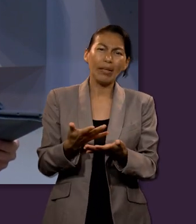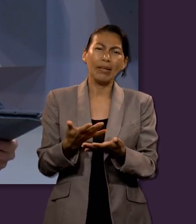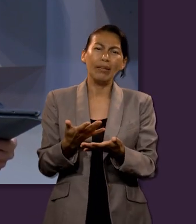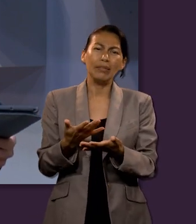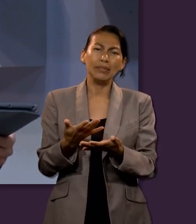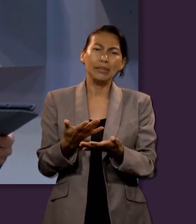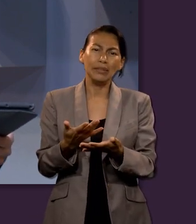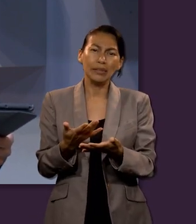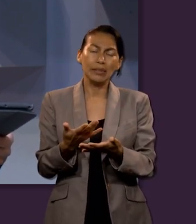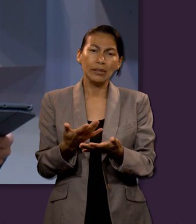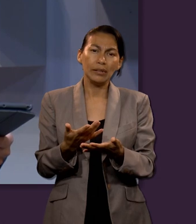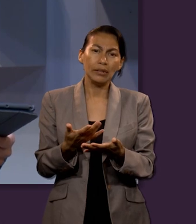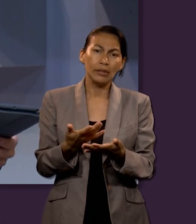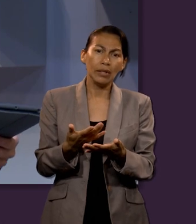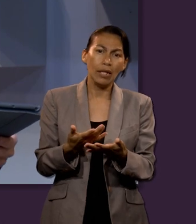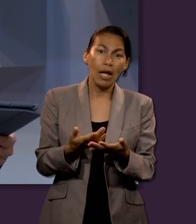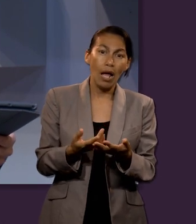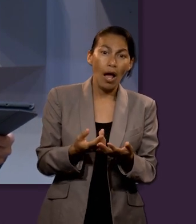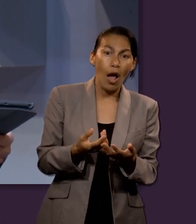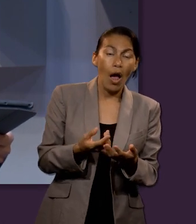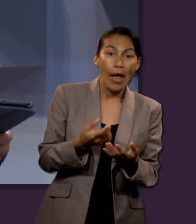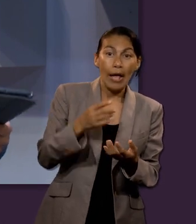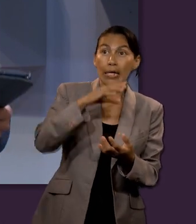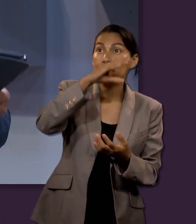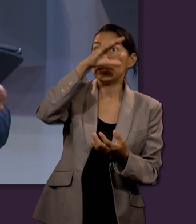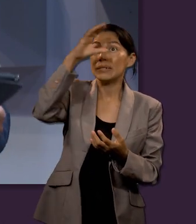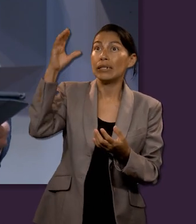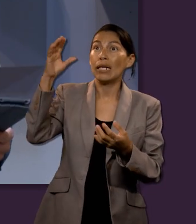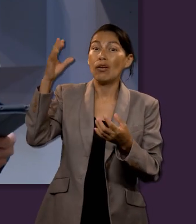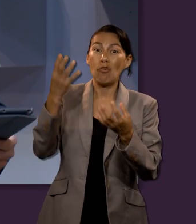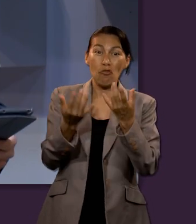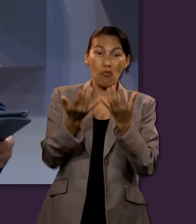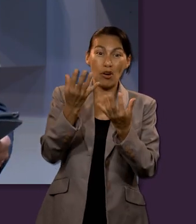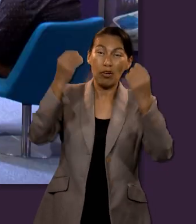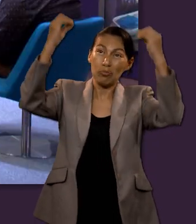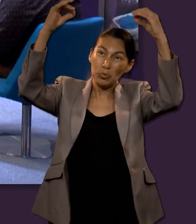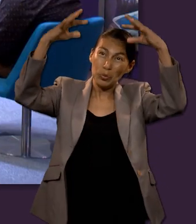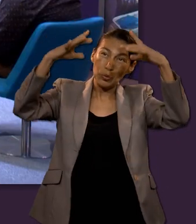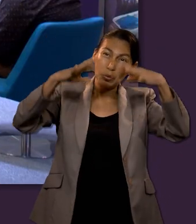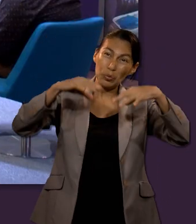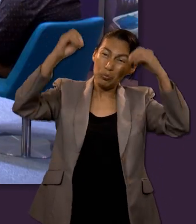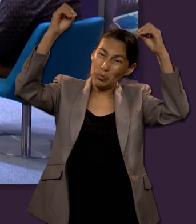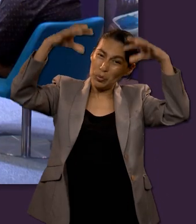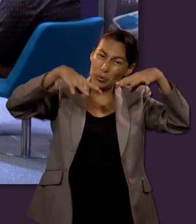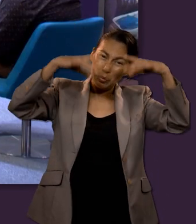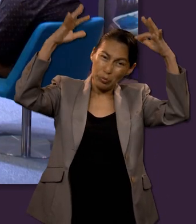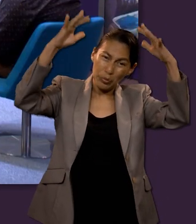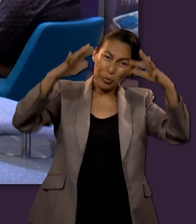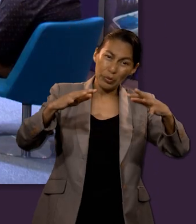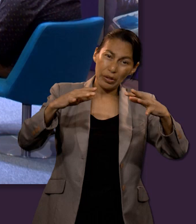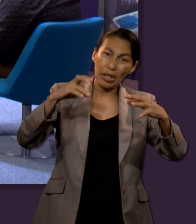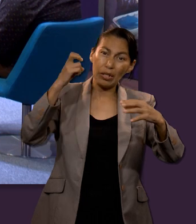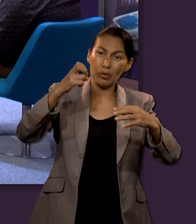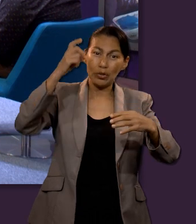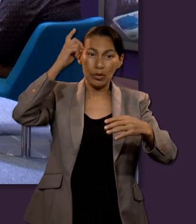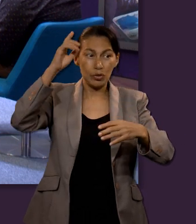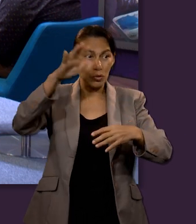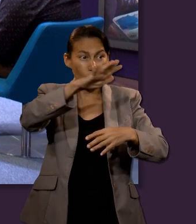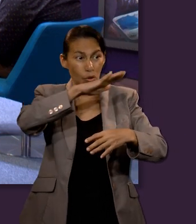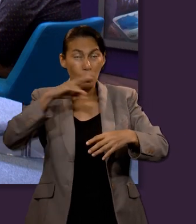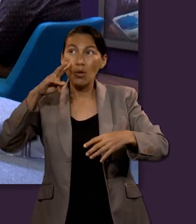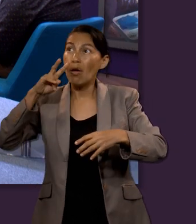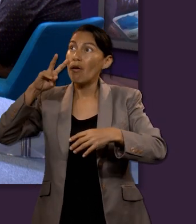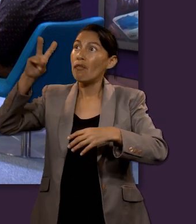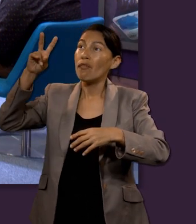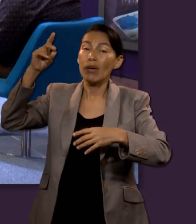muy importante cuando cayó fuego del cielo y la mano de dios se había mostrado y